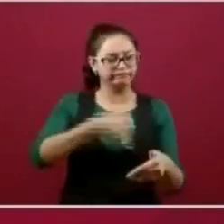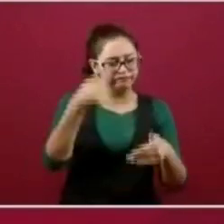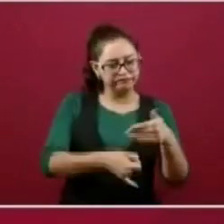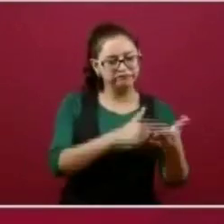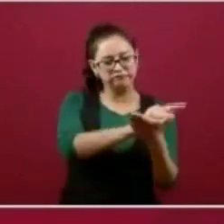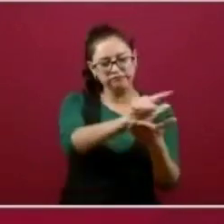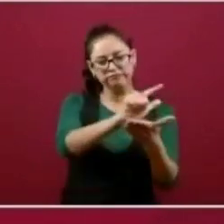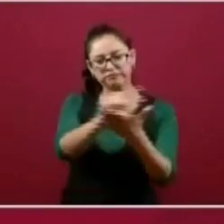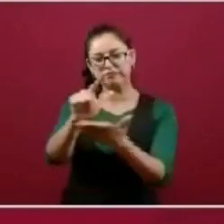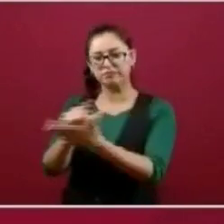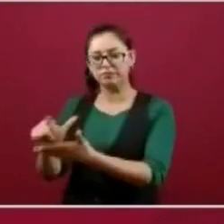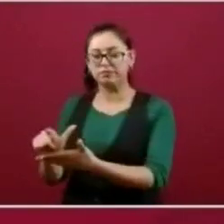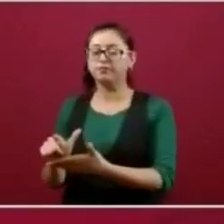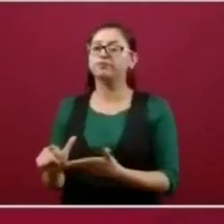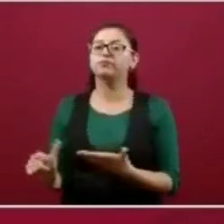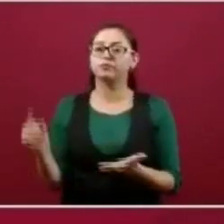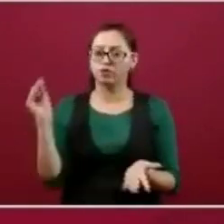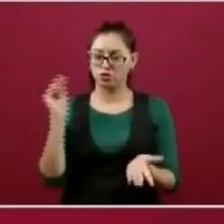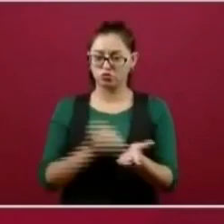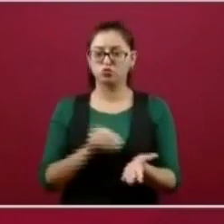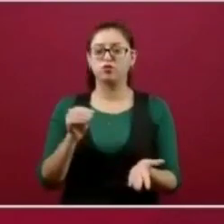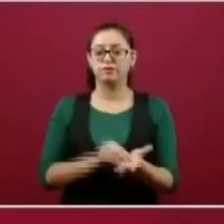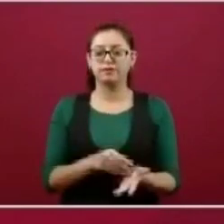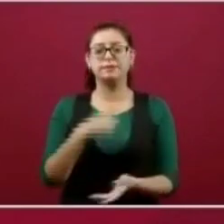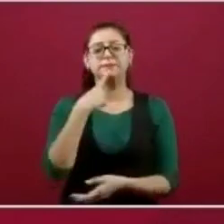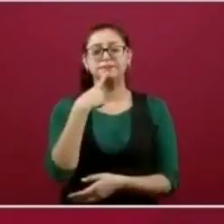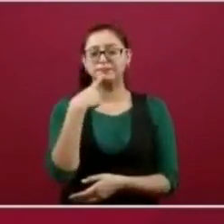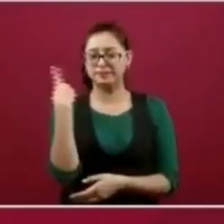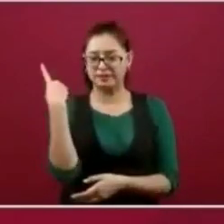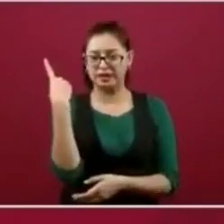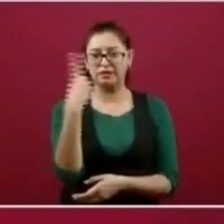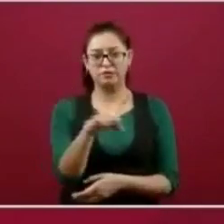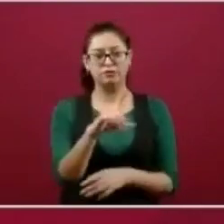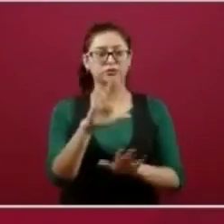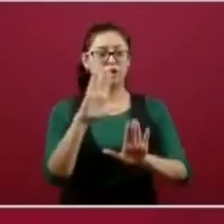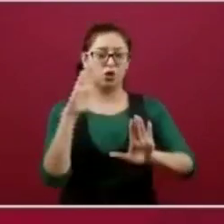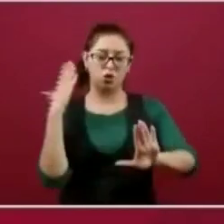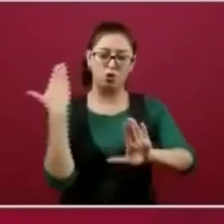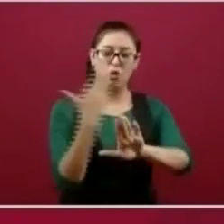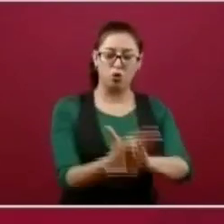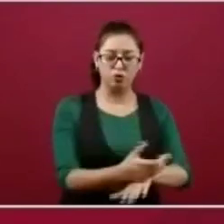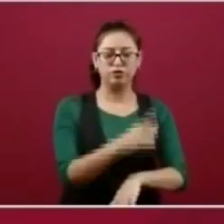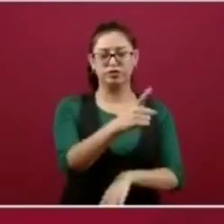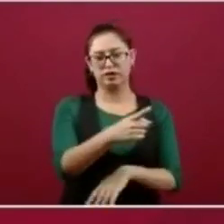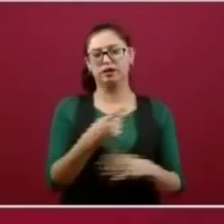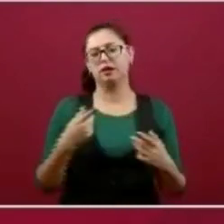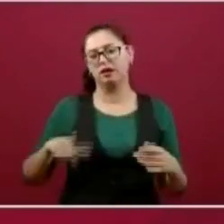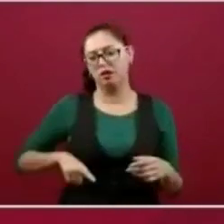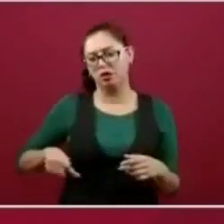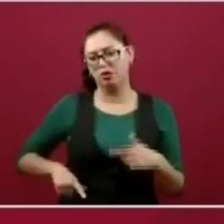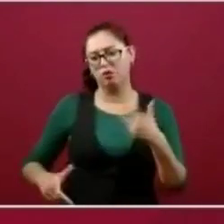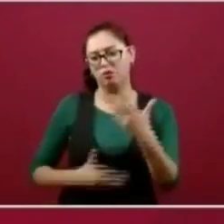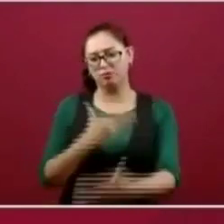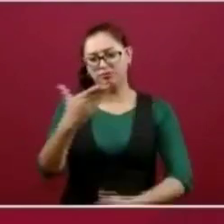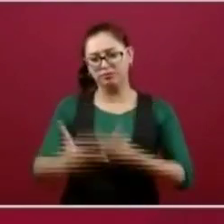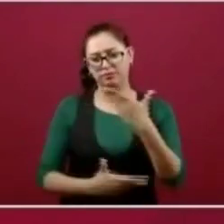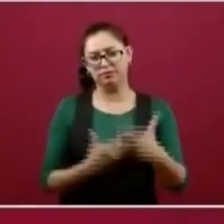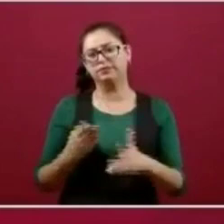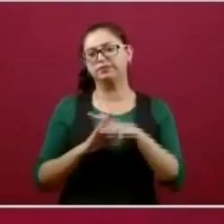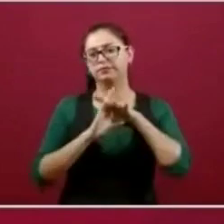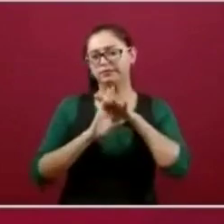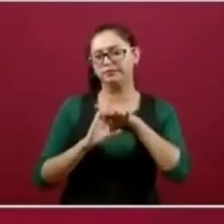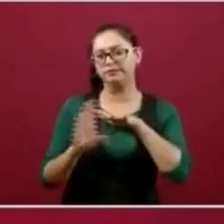inclusive denuncias presentadas contra agentes de migración por